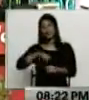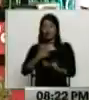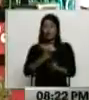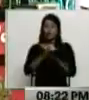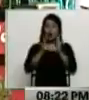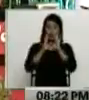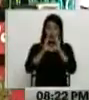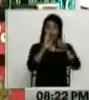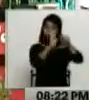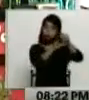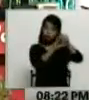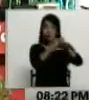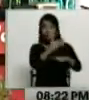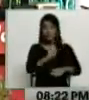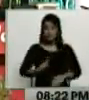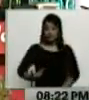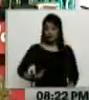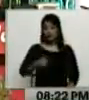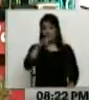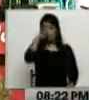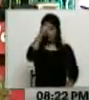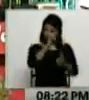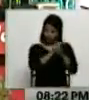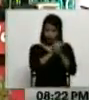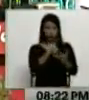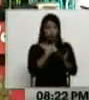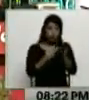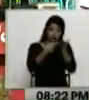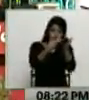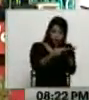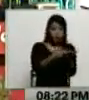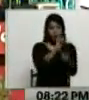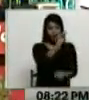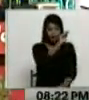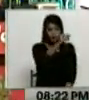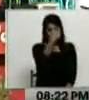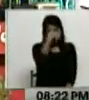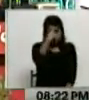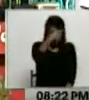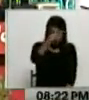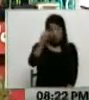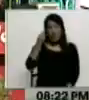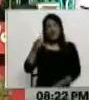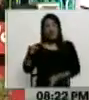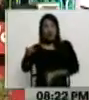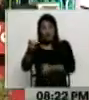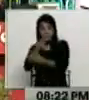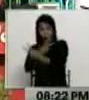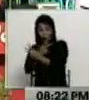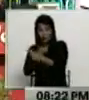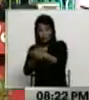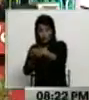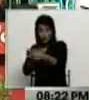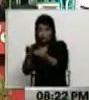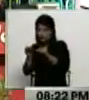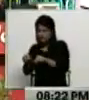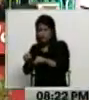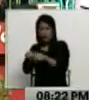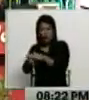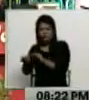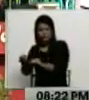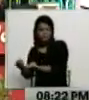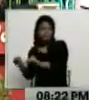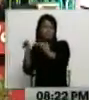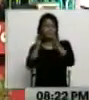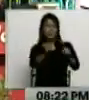le sugirió al compañero presidente llevar los restos de Fabricio oeda al panteón